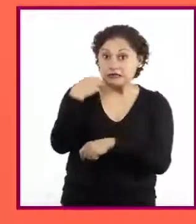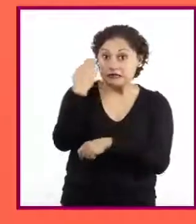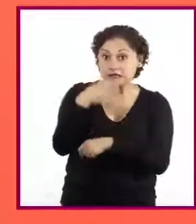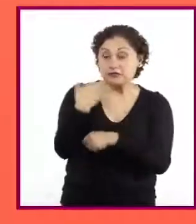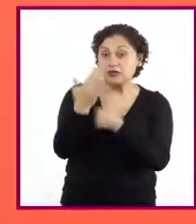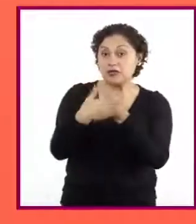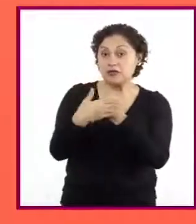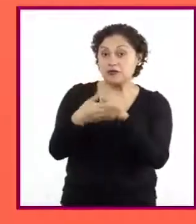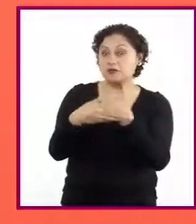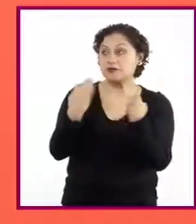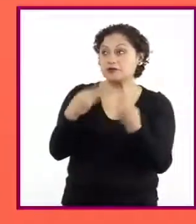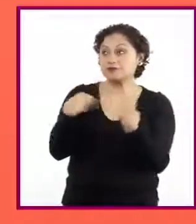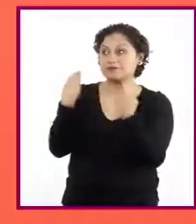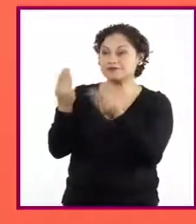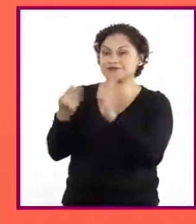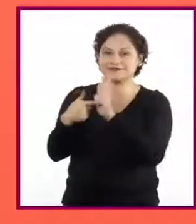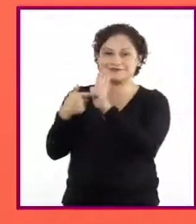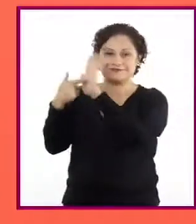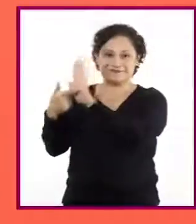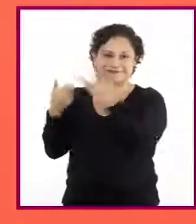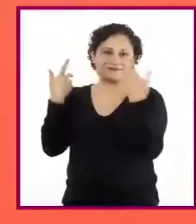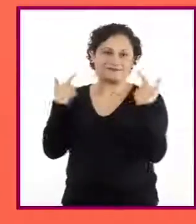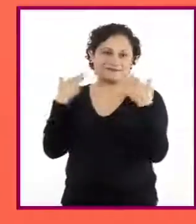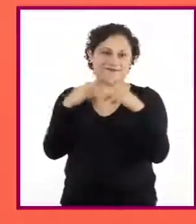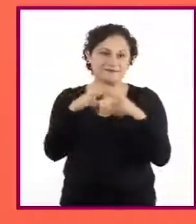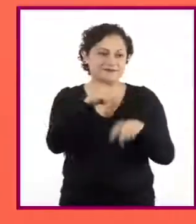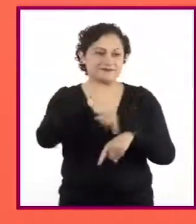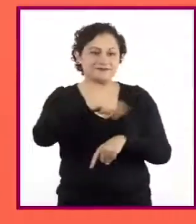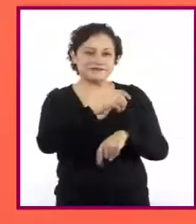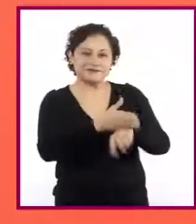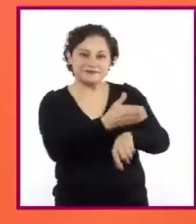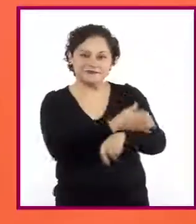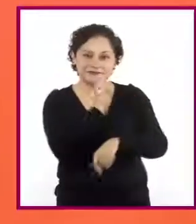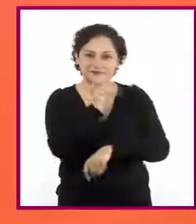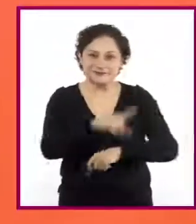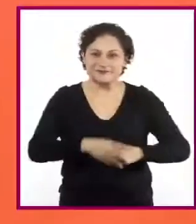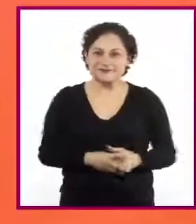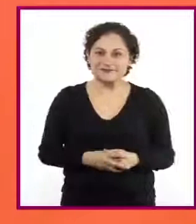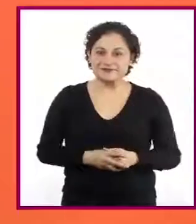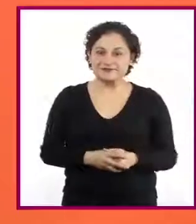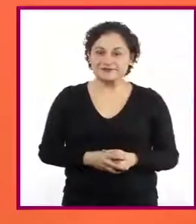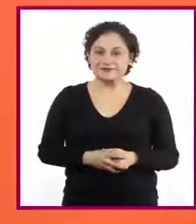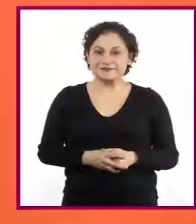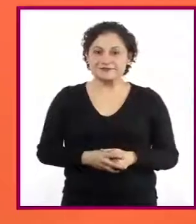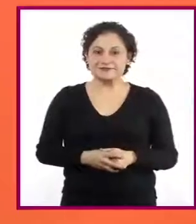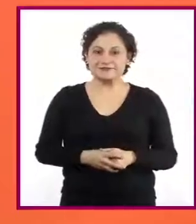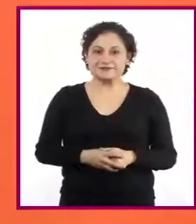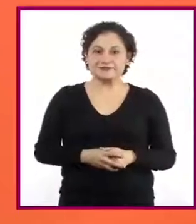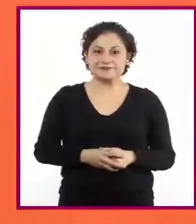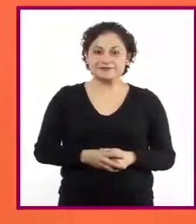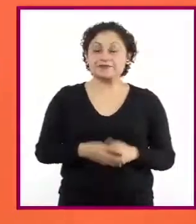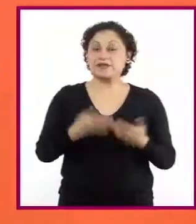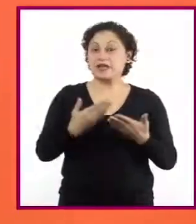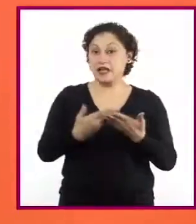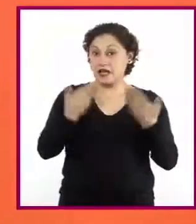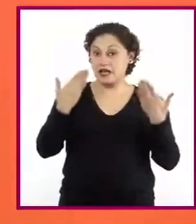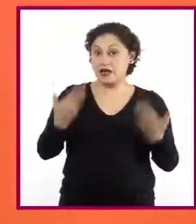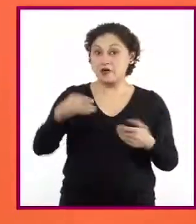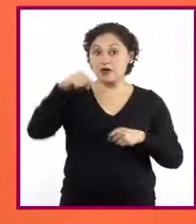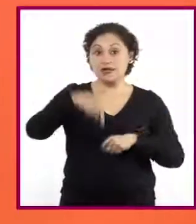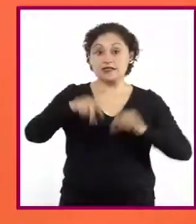y compañeros cuando llegue el momento de regresar a sus planteles escolares. En esta ocasión nos adelantaremos al